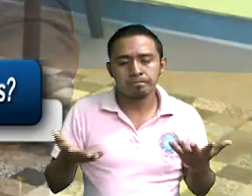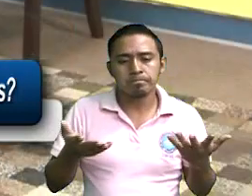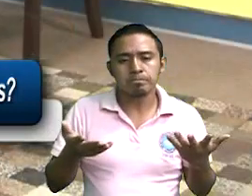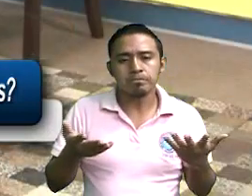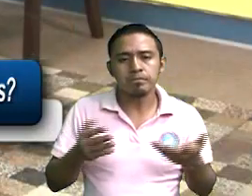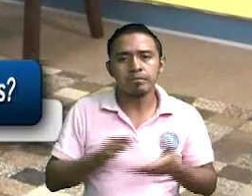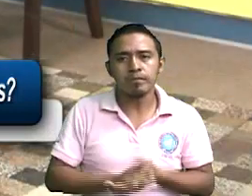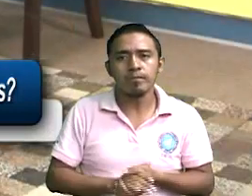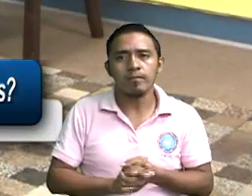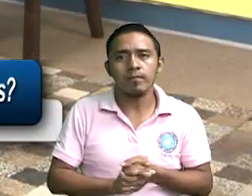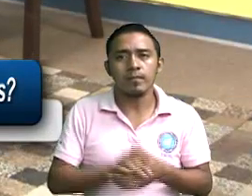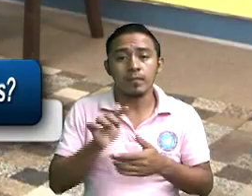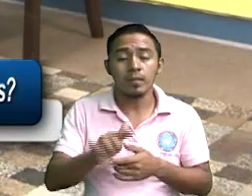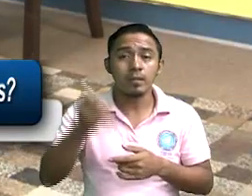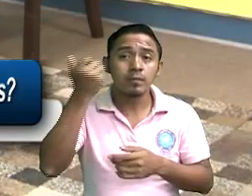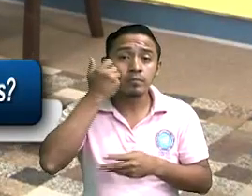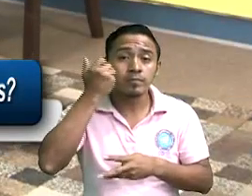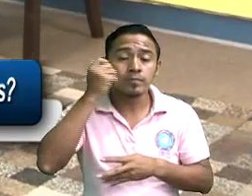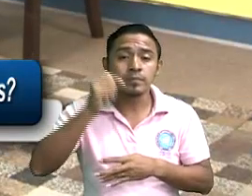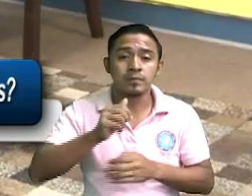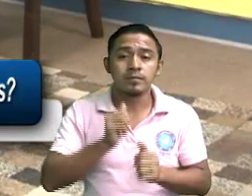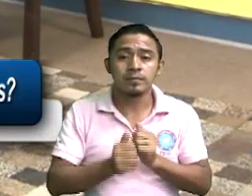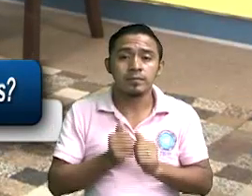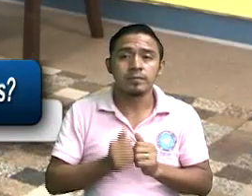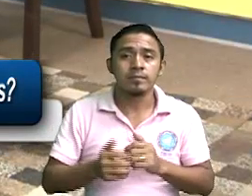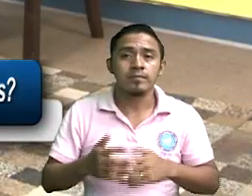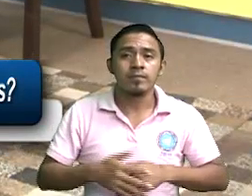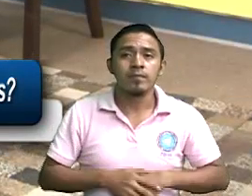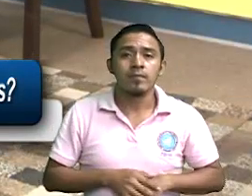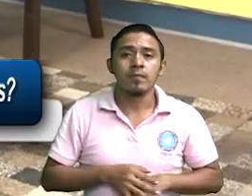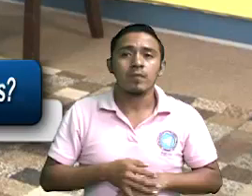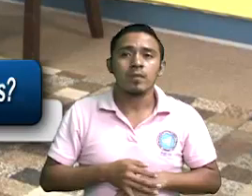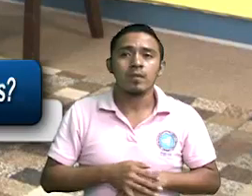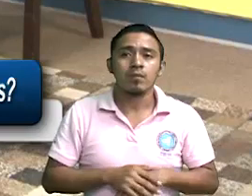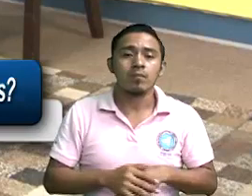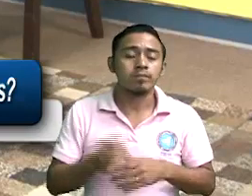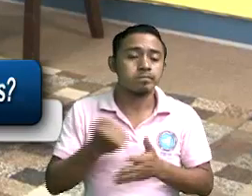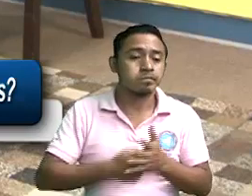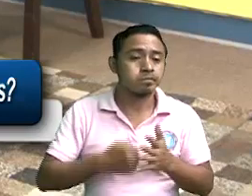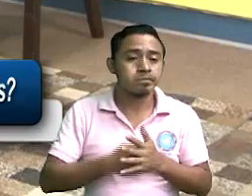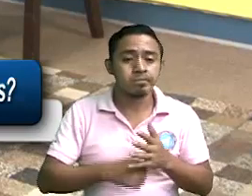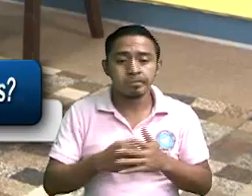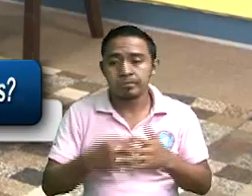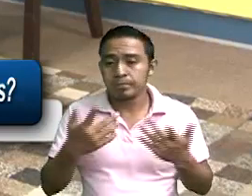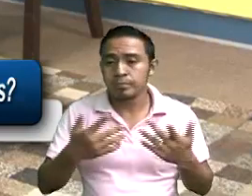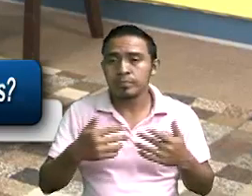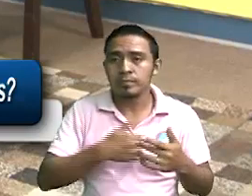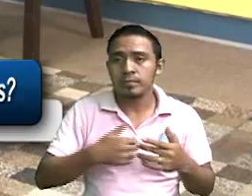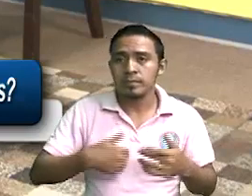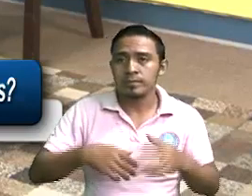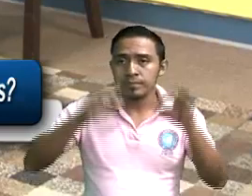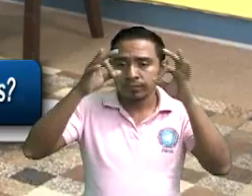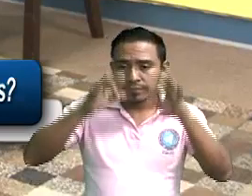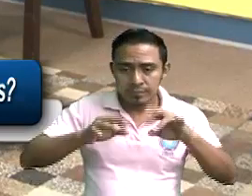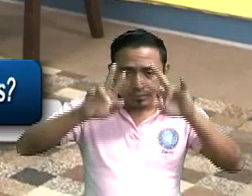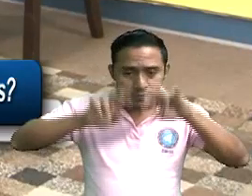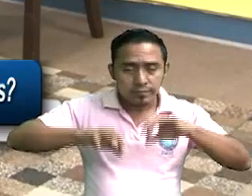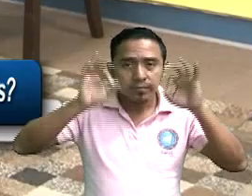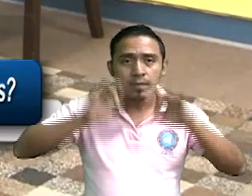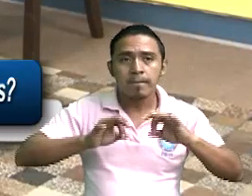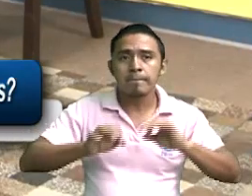con frecuencia pacientes con este tipo de problemas y pues hacemos un esfuerzo para establecerles un diagnóstico y un